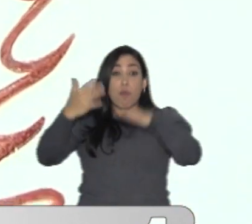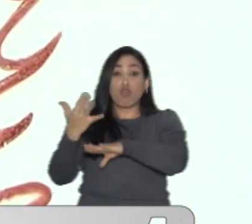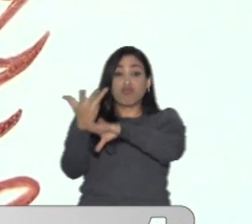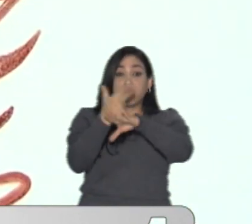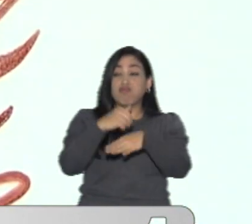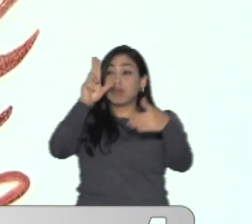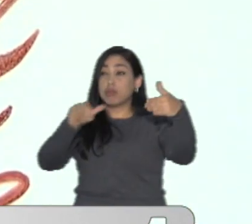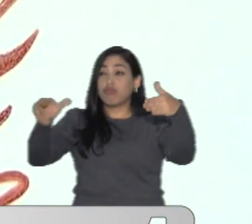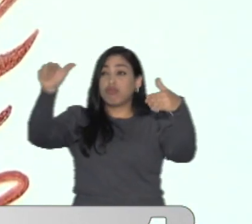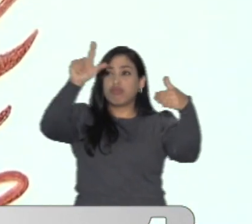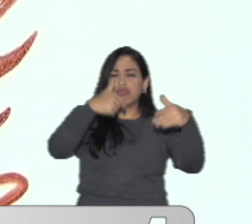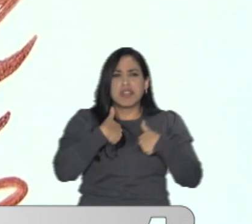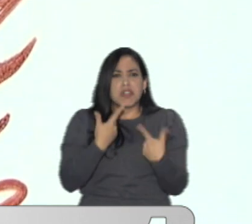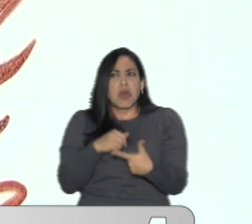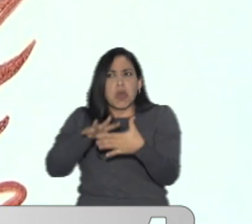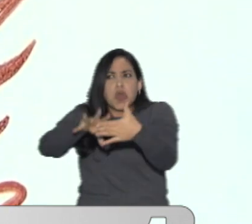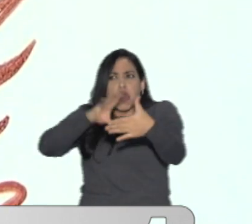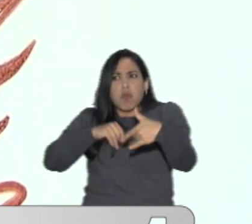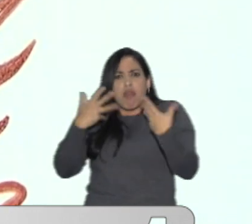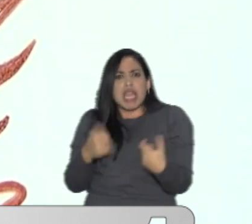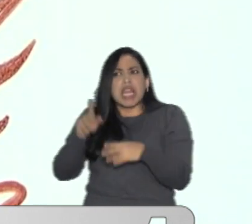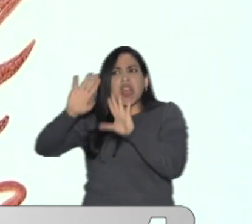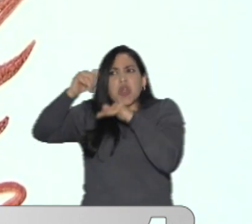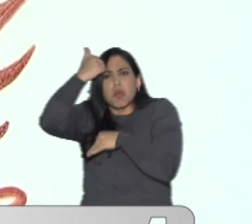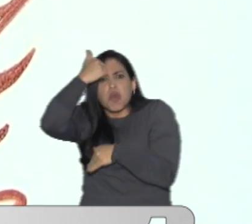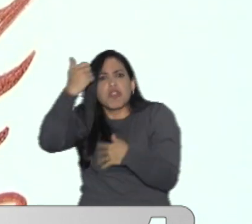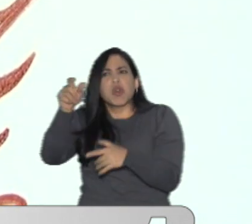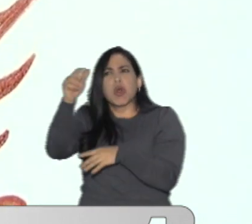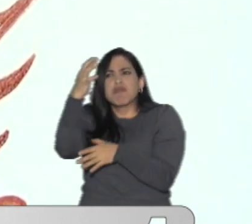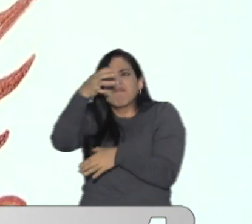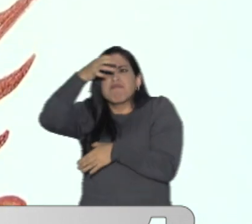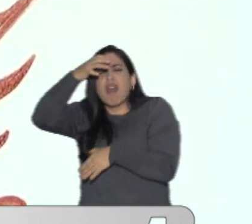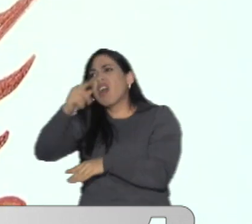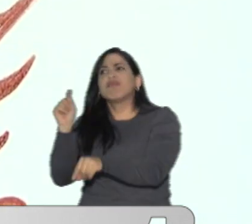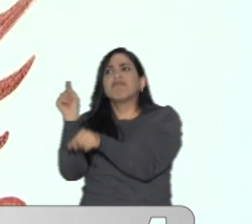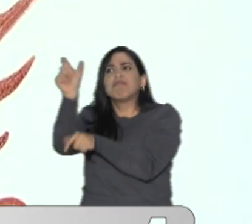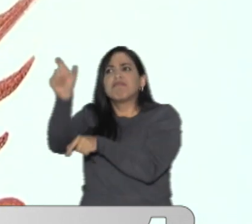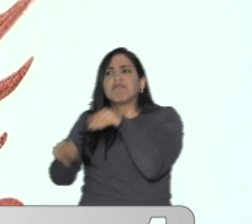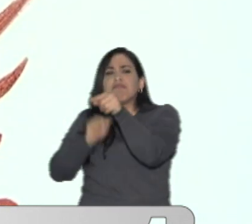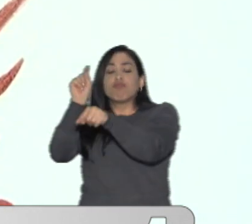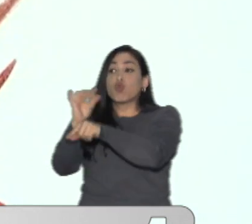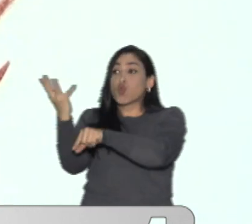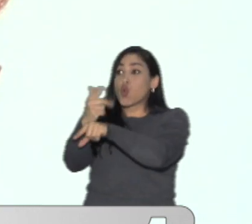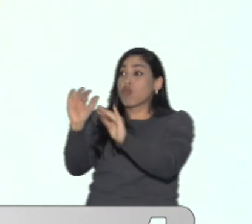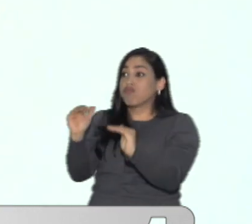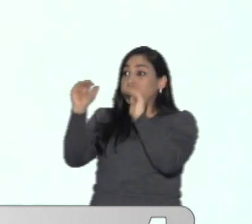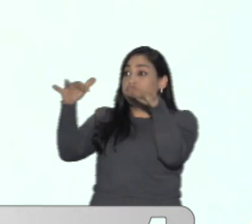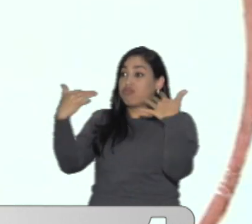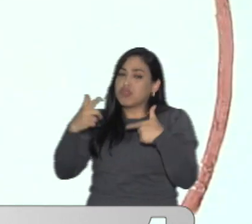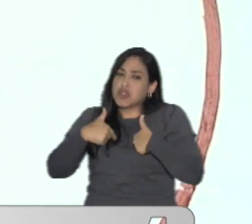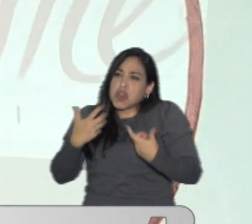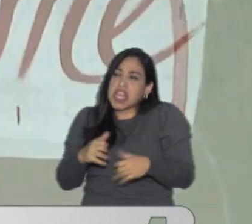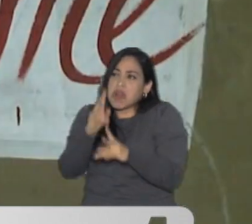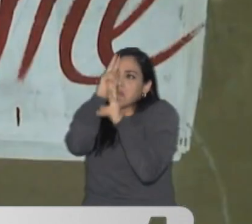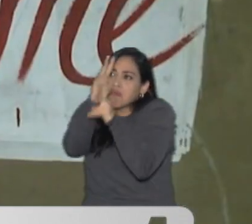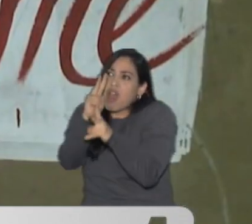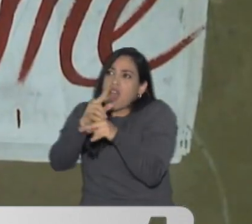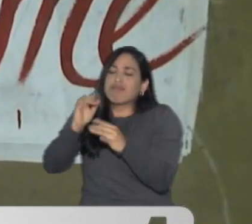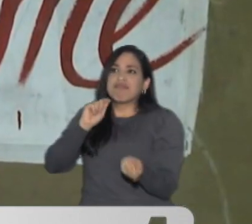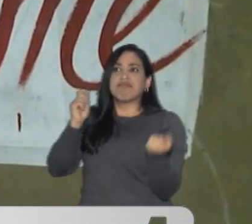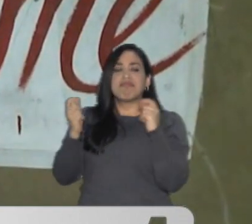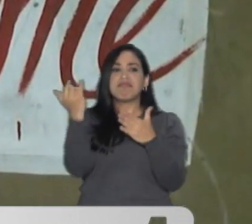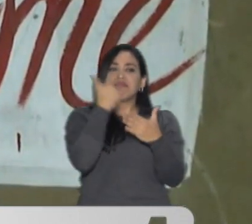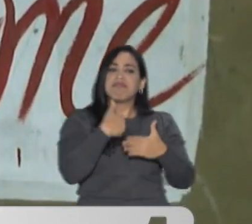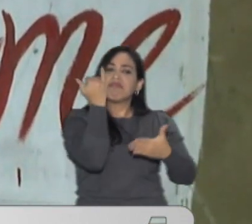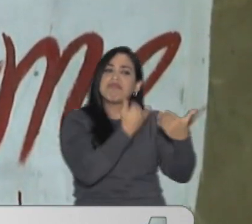son, bueno, ya lo he dicho, son críticos, son educadores y sobre todo su arte es muy bueno, entonces por eso hay que rendirle muy buen honor. Ah, y